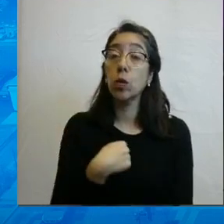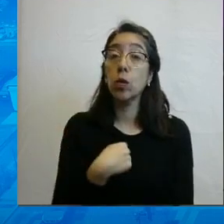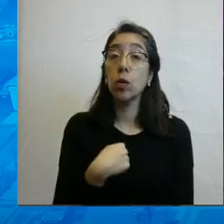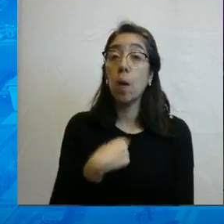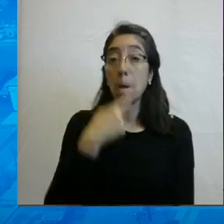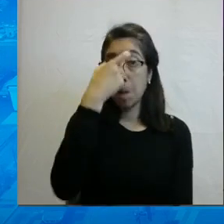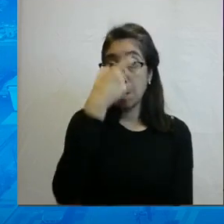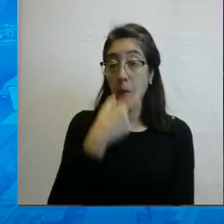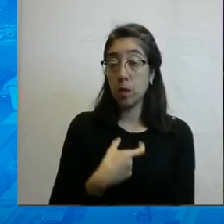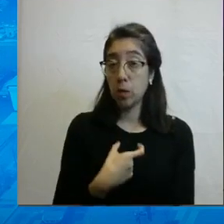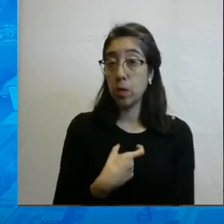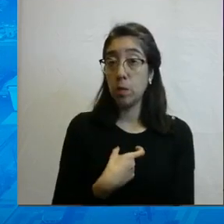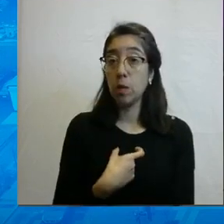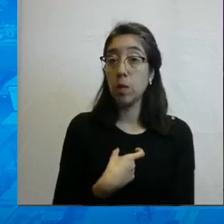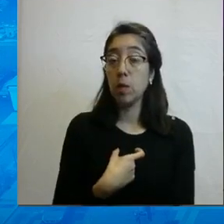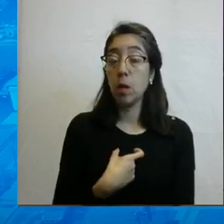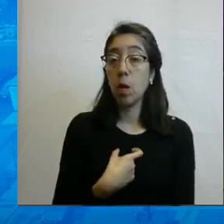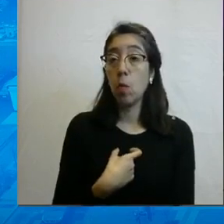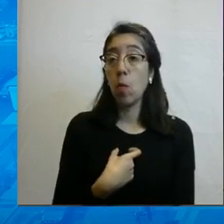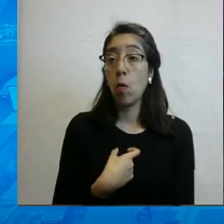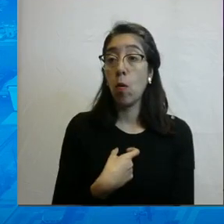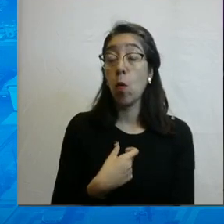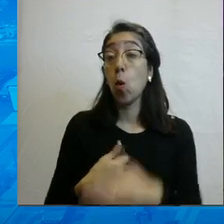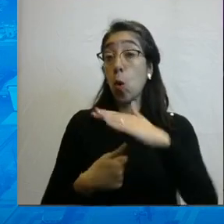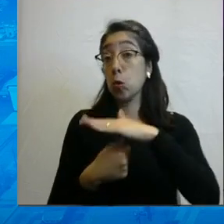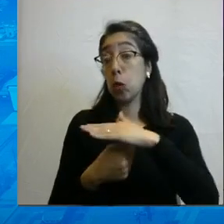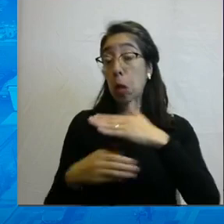un concejal más,